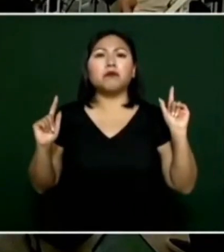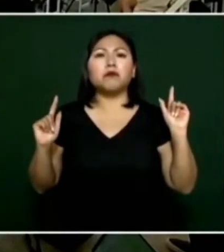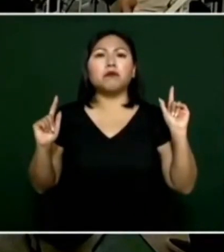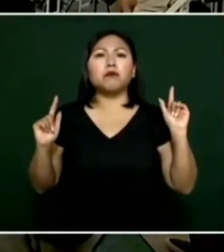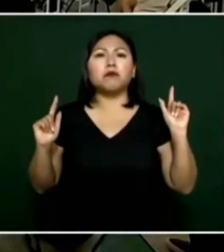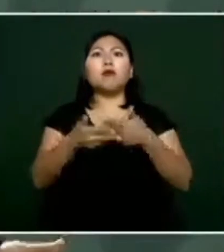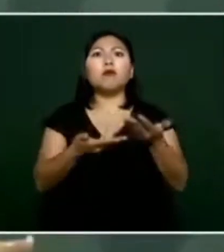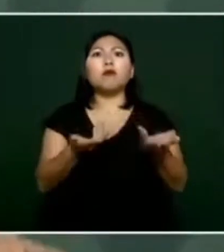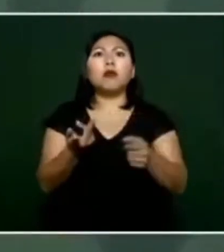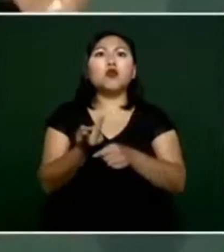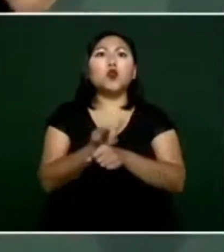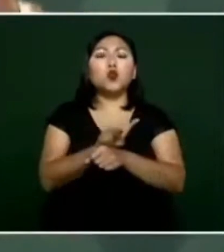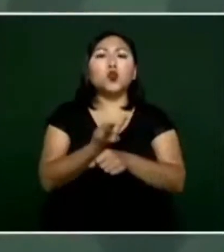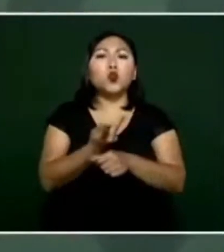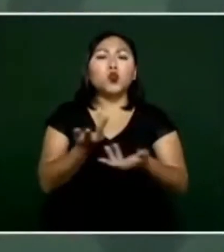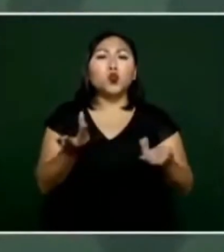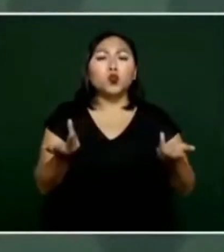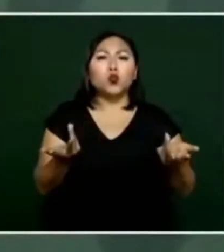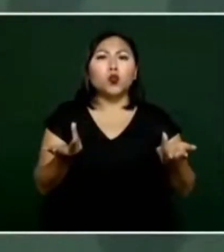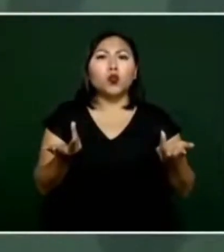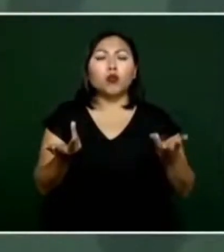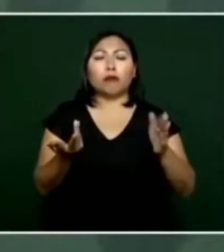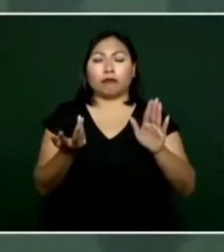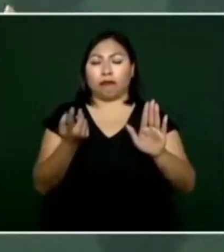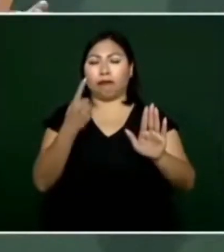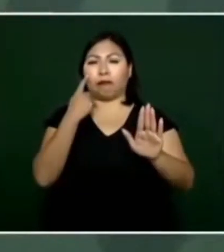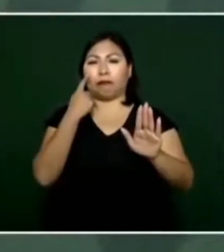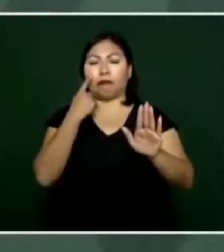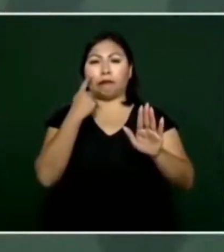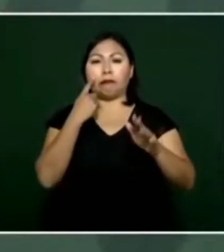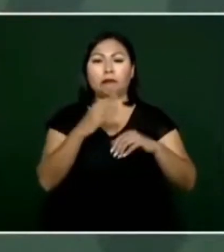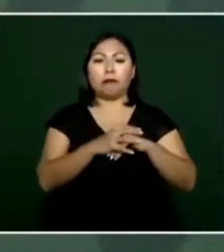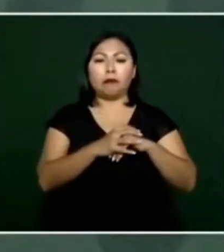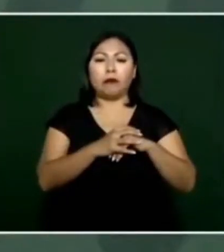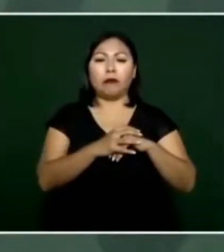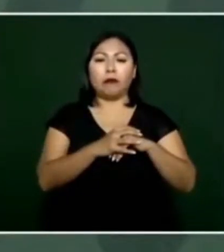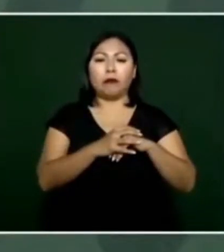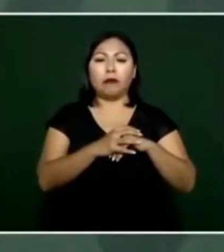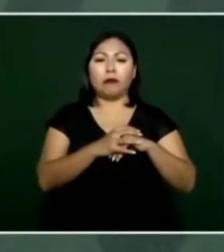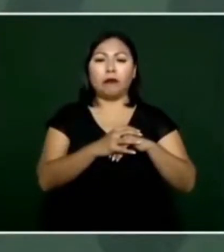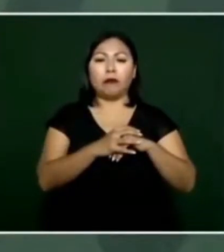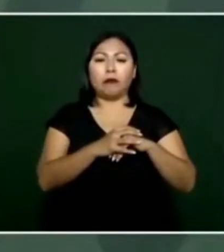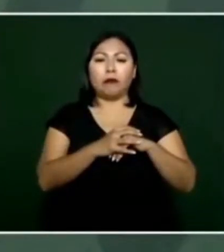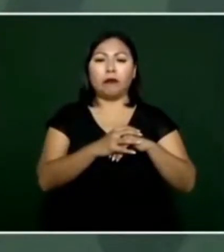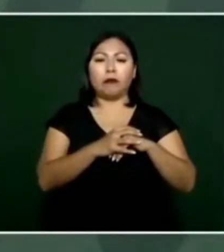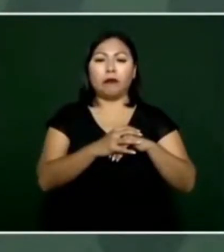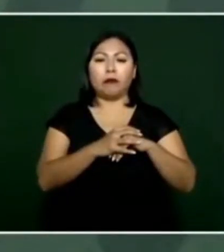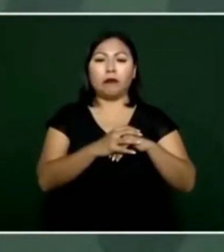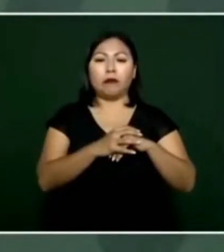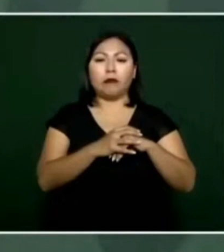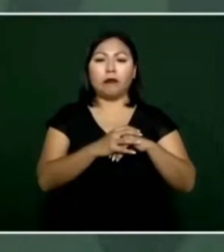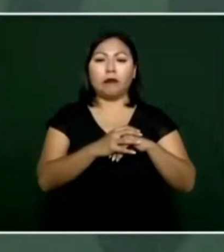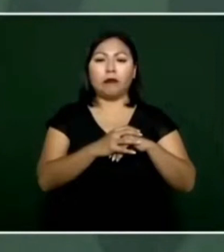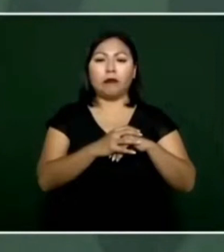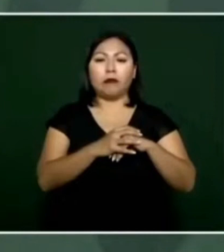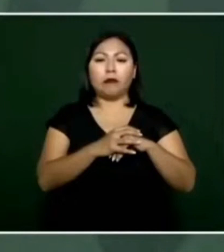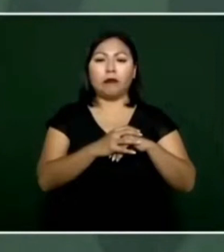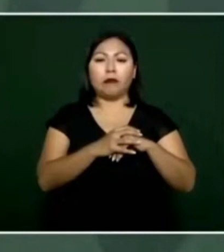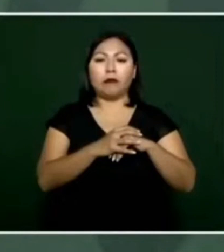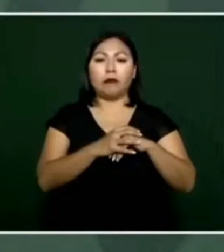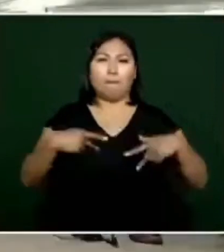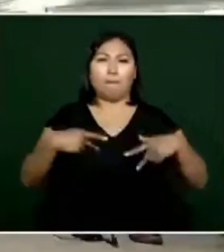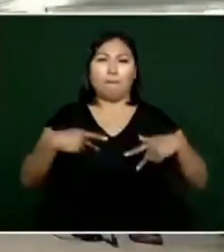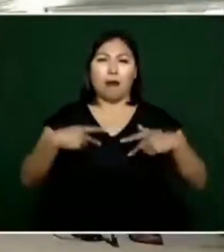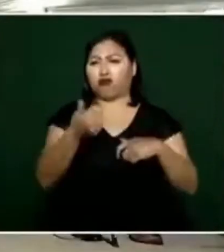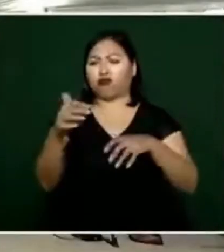quienes supuestamente defendían a los jóvenes, se quedan callados.